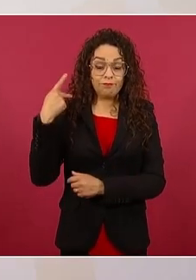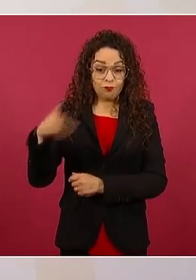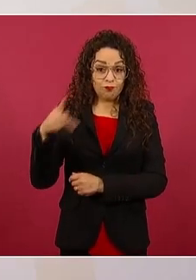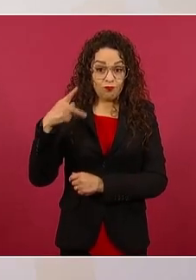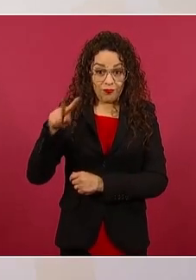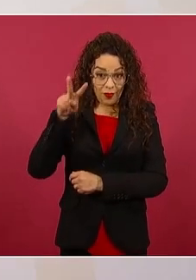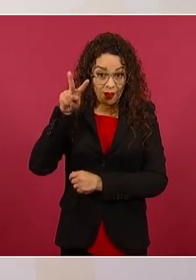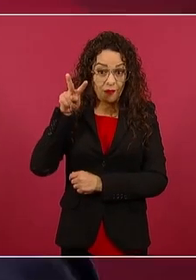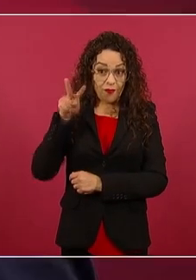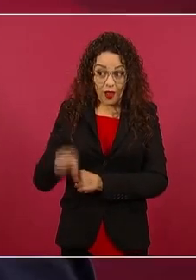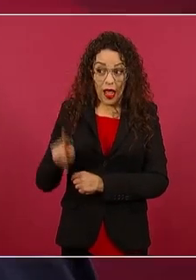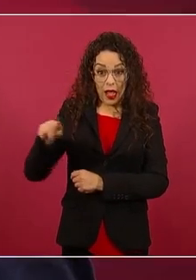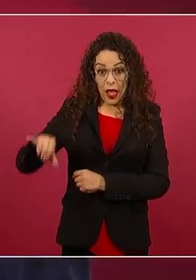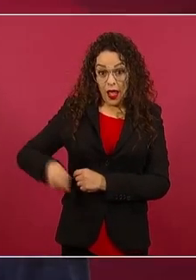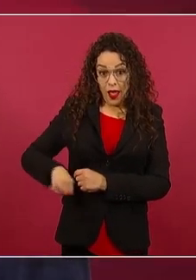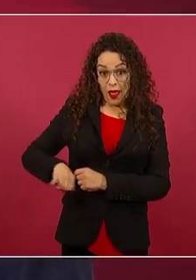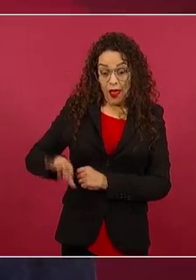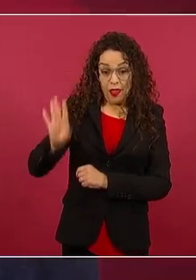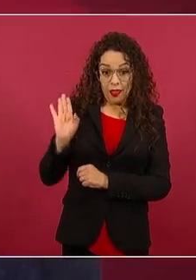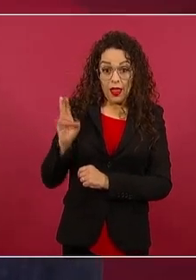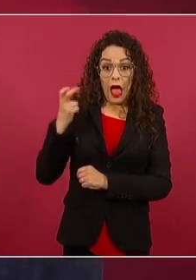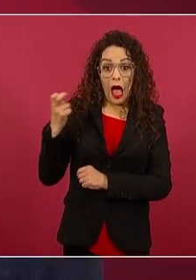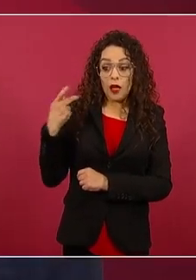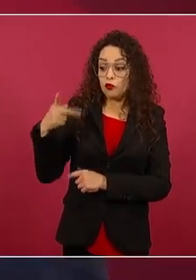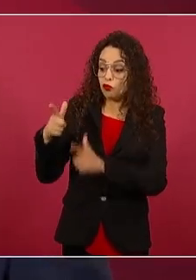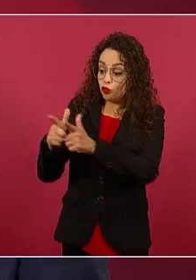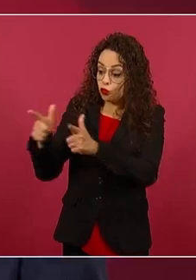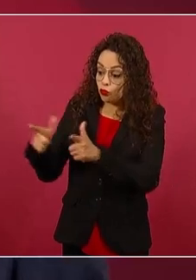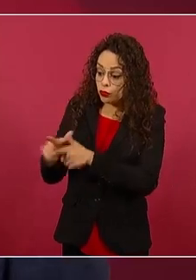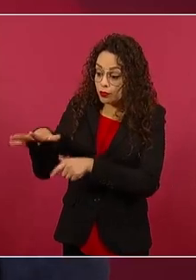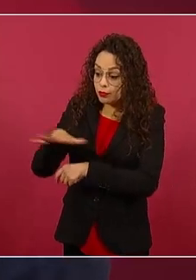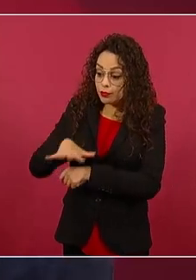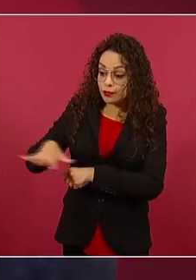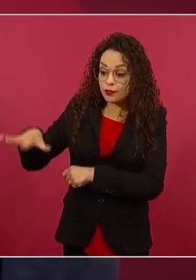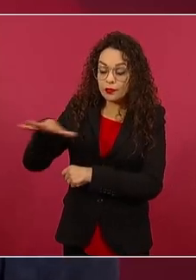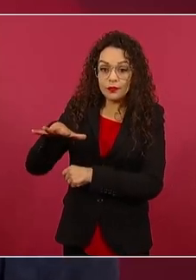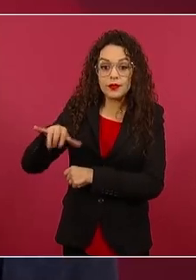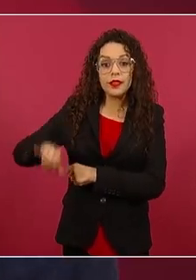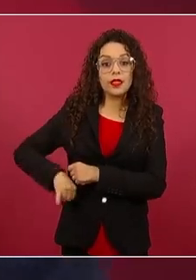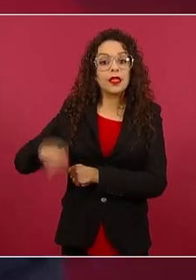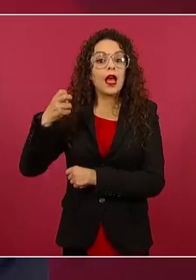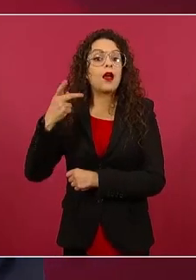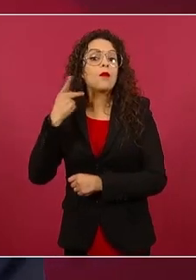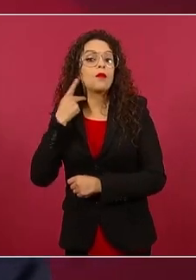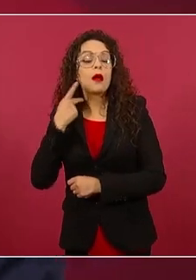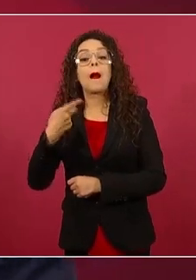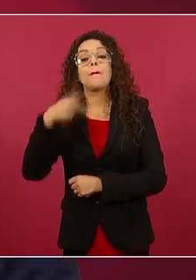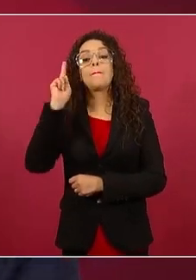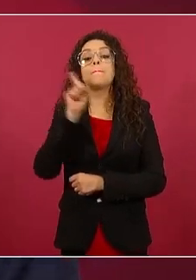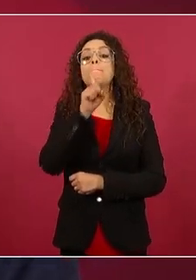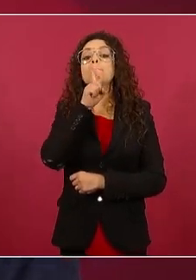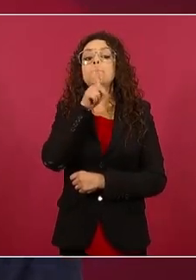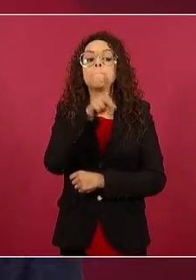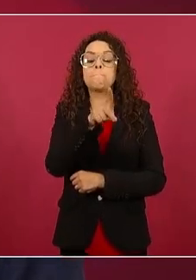verdadera postura política, pero simulan porque son muy